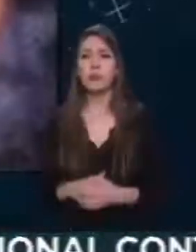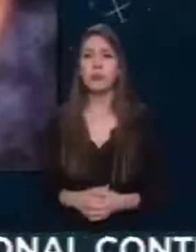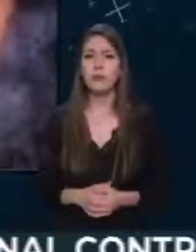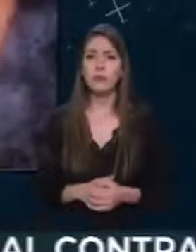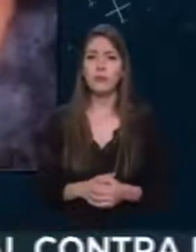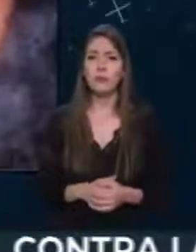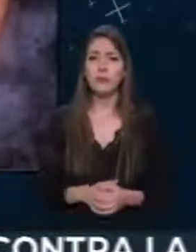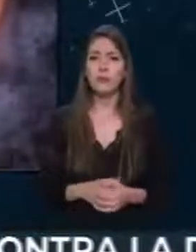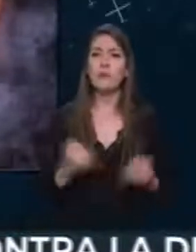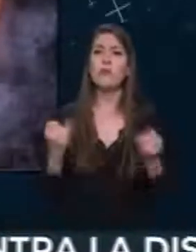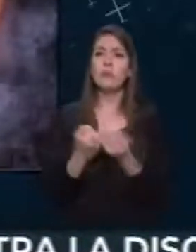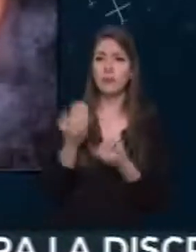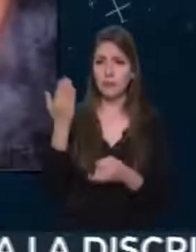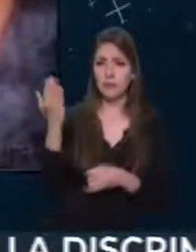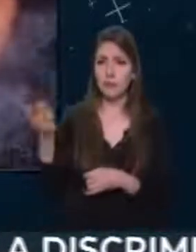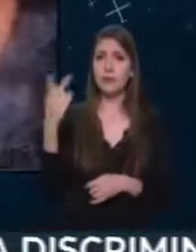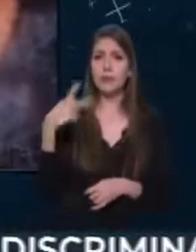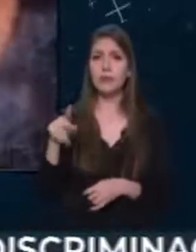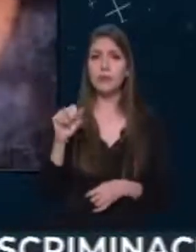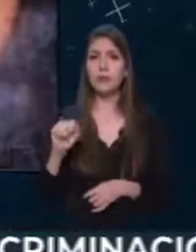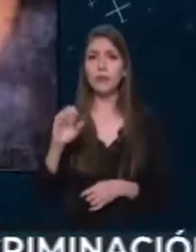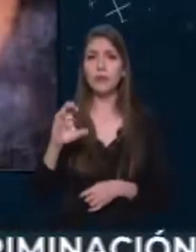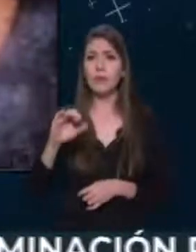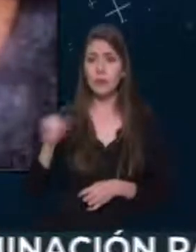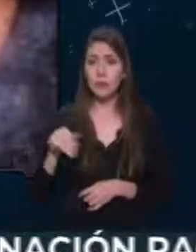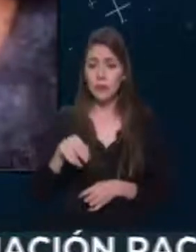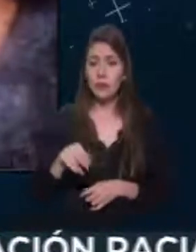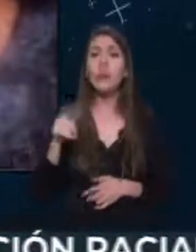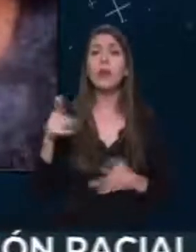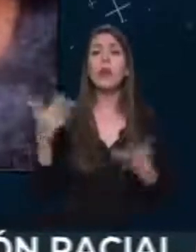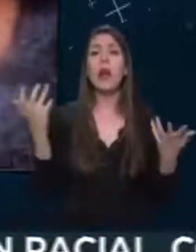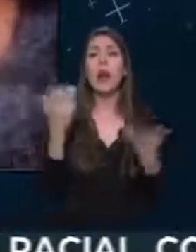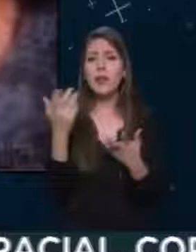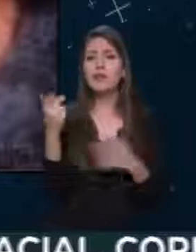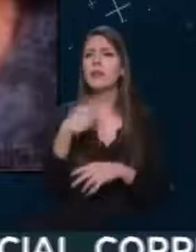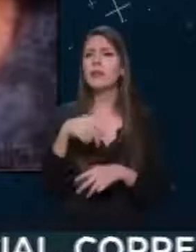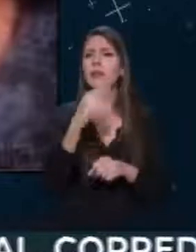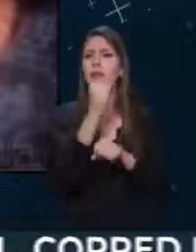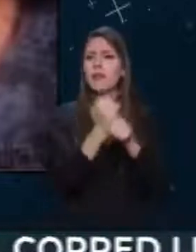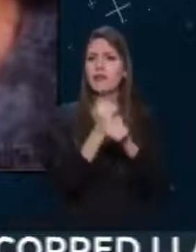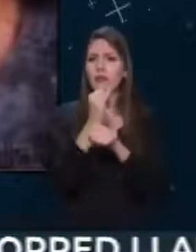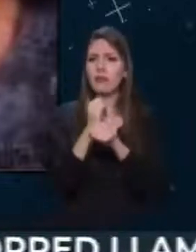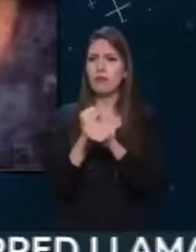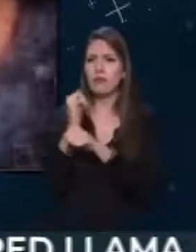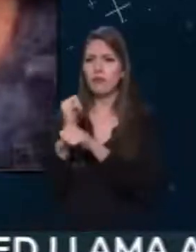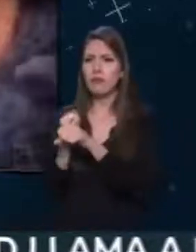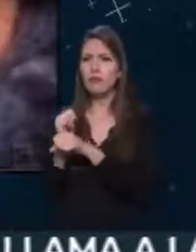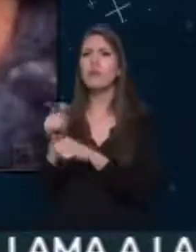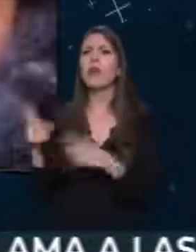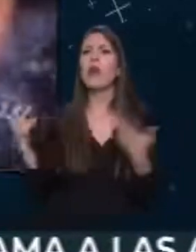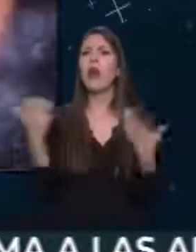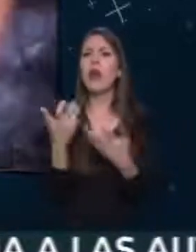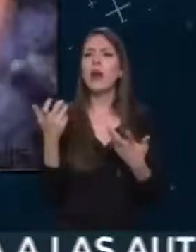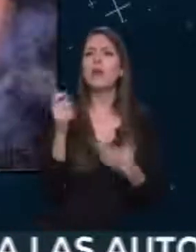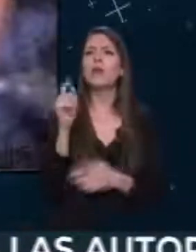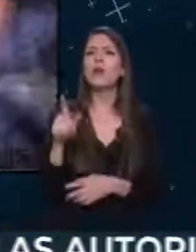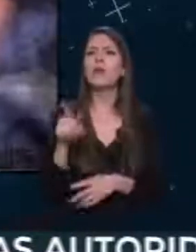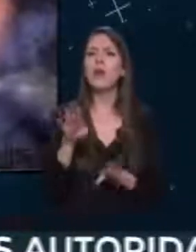Procuraduría General del Estado, a la Procuraduría General de la República, que se investigue la red de pornografía infantil